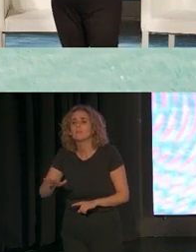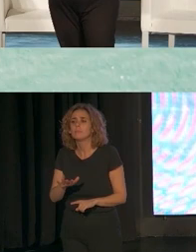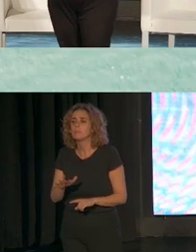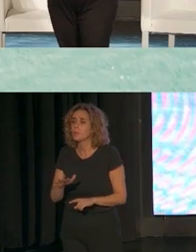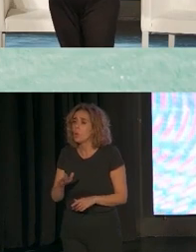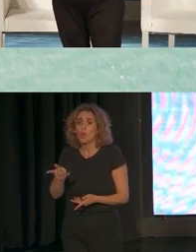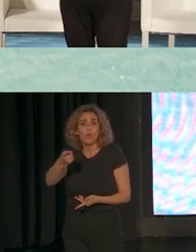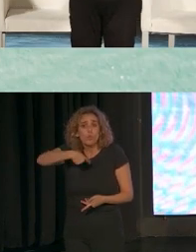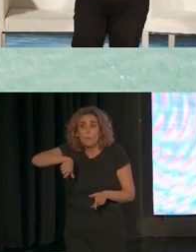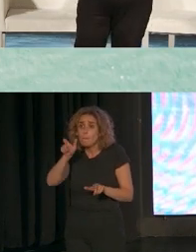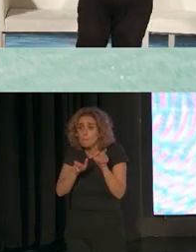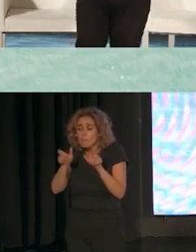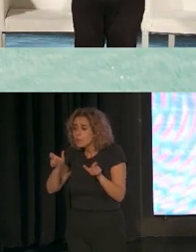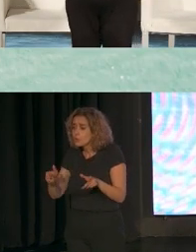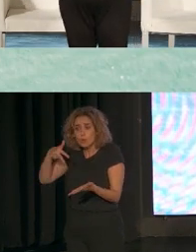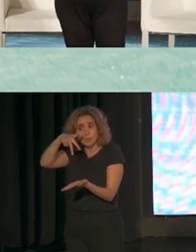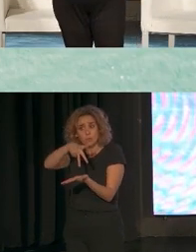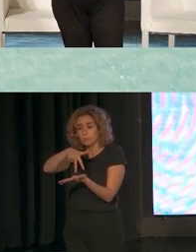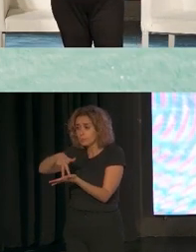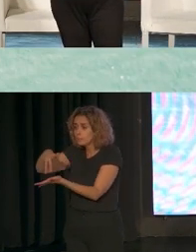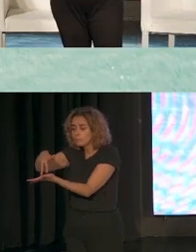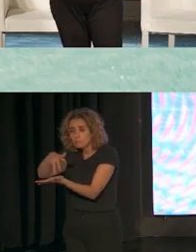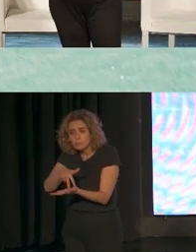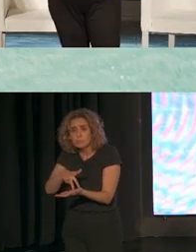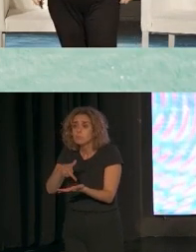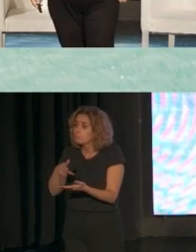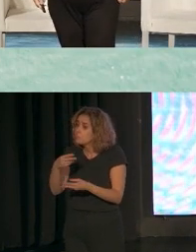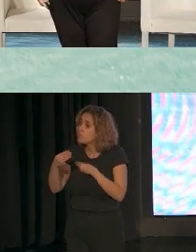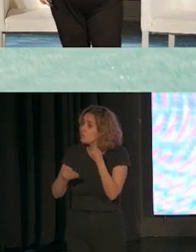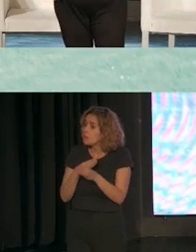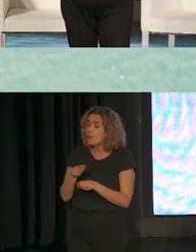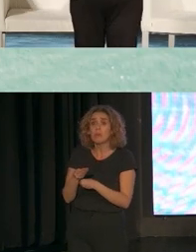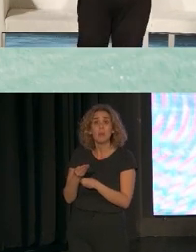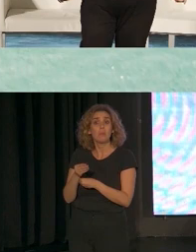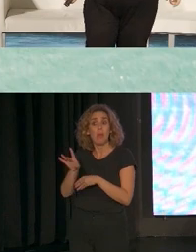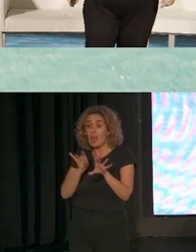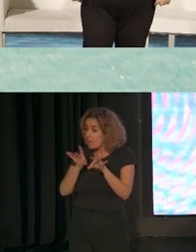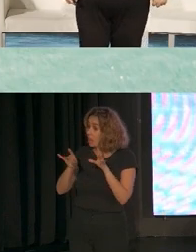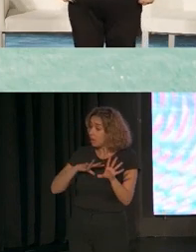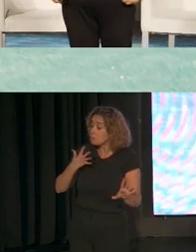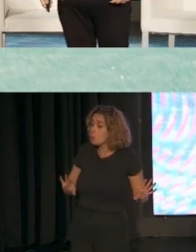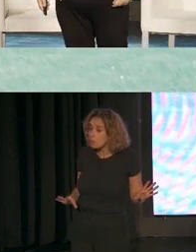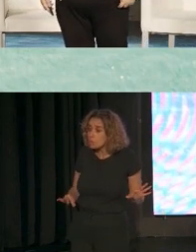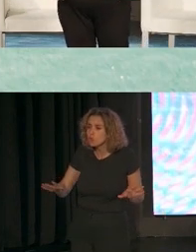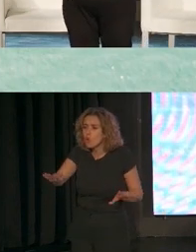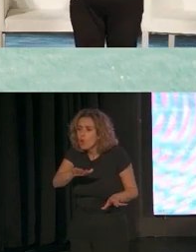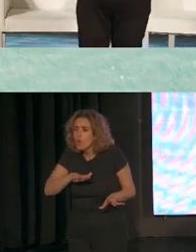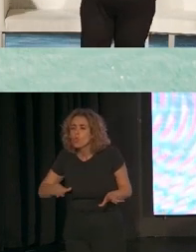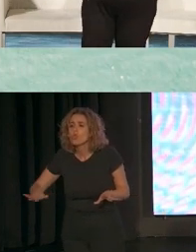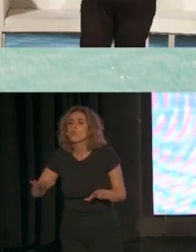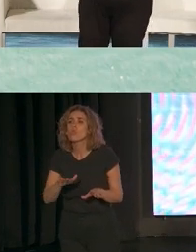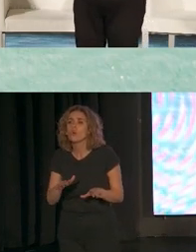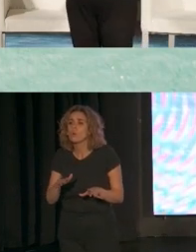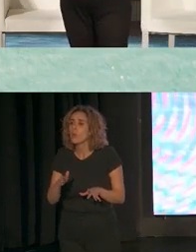estamos todas las personas y además donde podemos hacer el lecciones y además es el espacio donde se